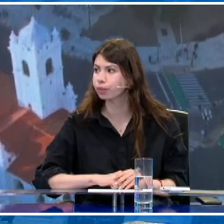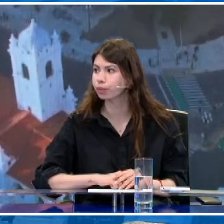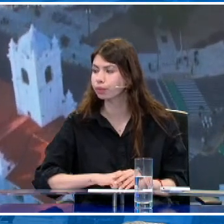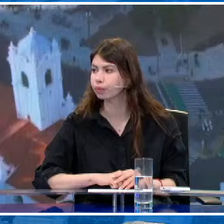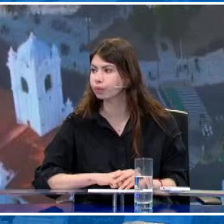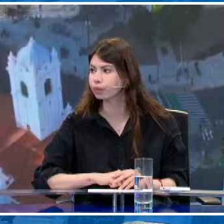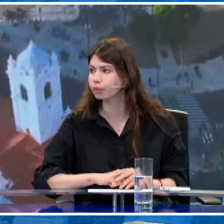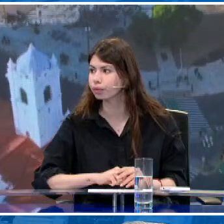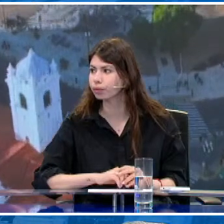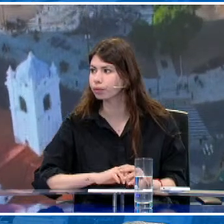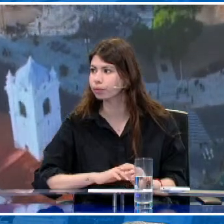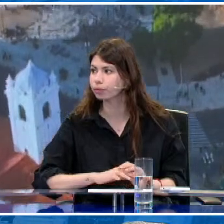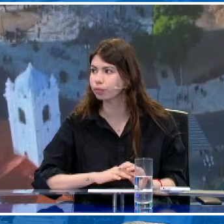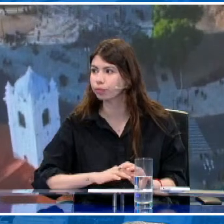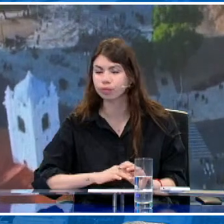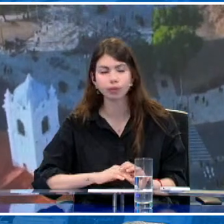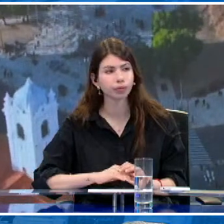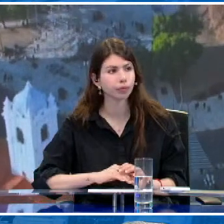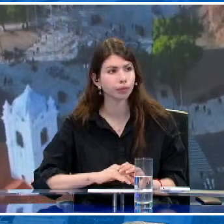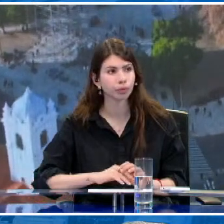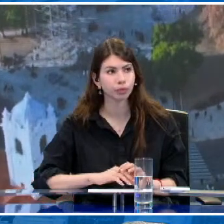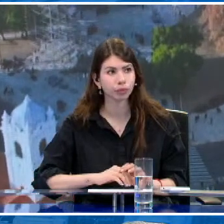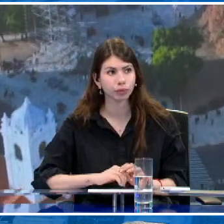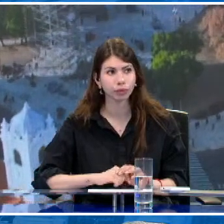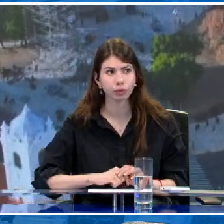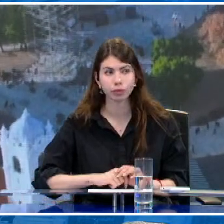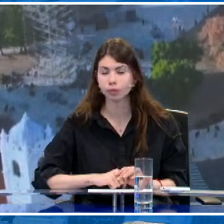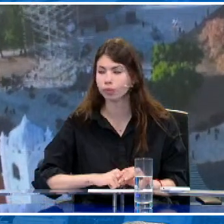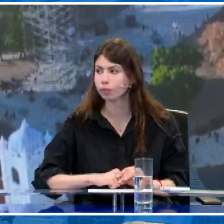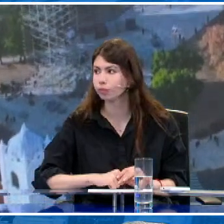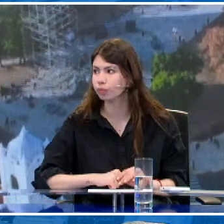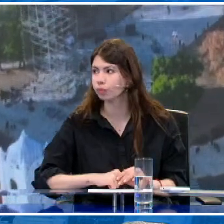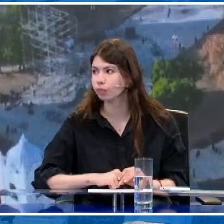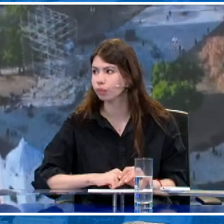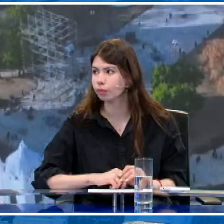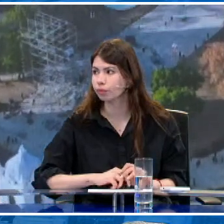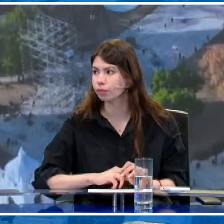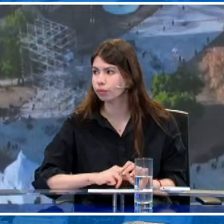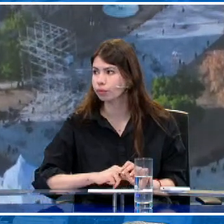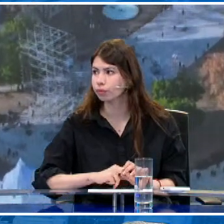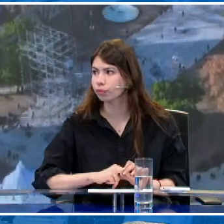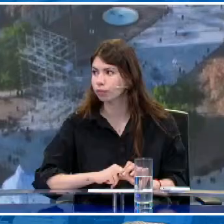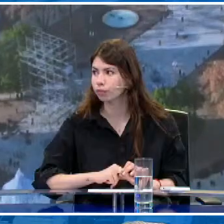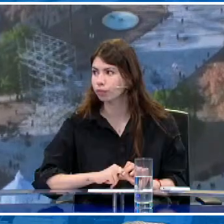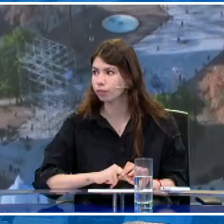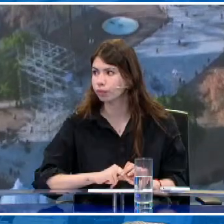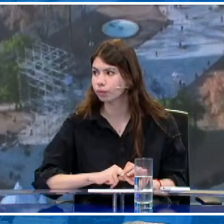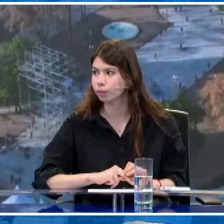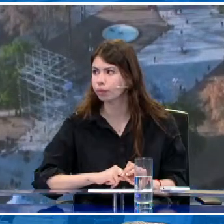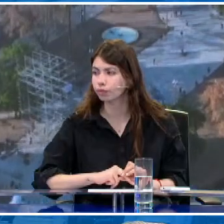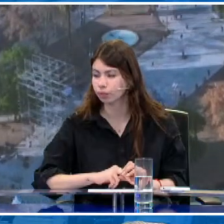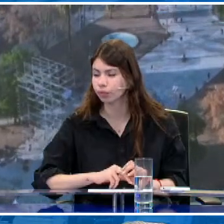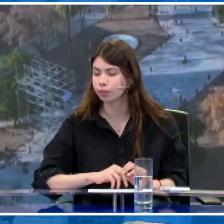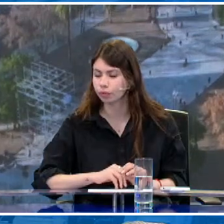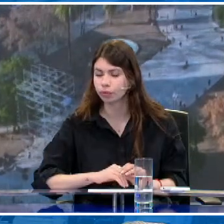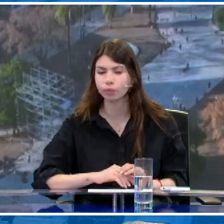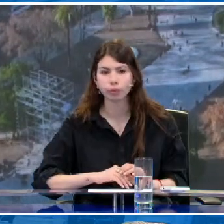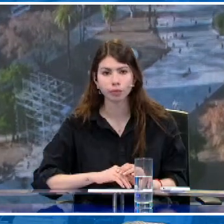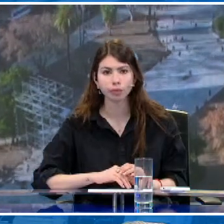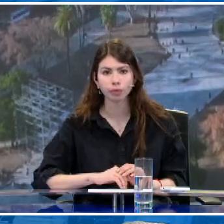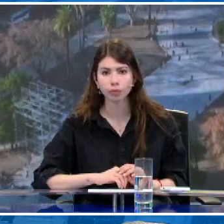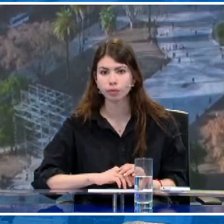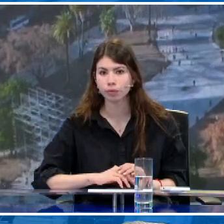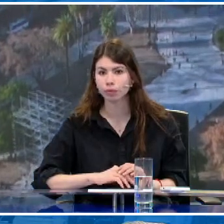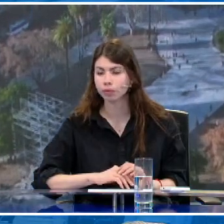porque recordamos que hubo una decisión del Ministerio de Economía de expulsar a 300 trabajadores del INTI.